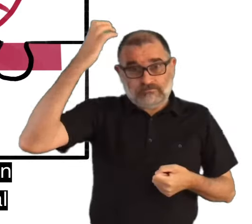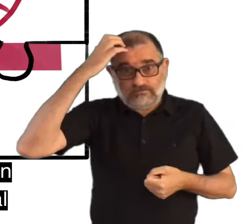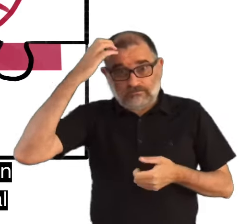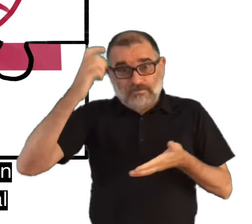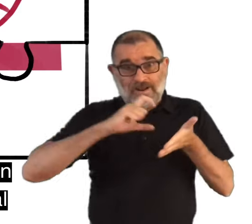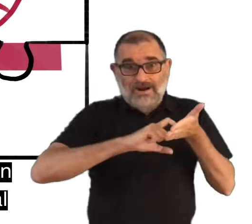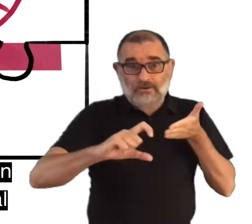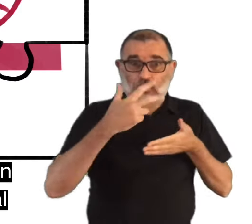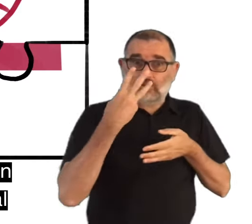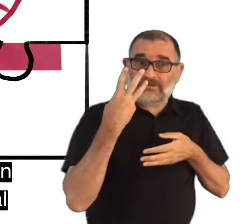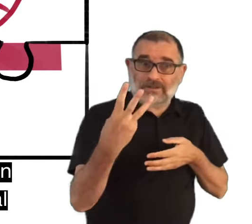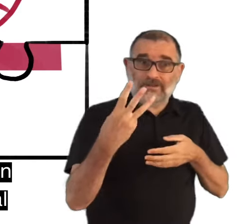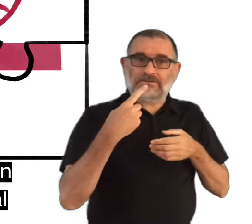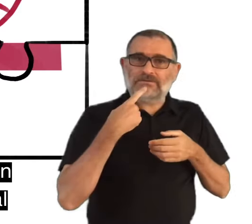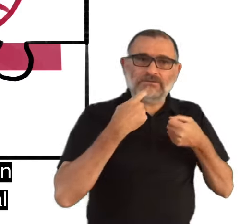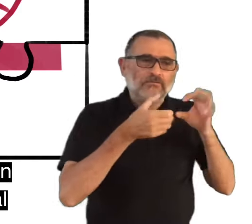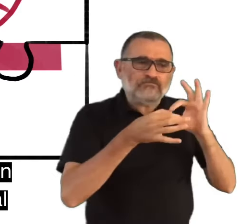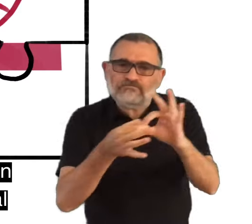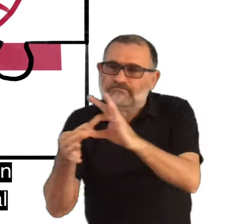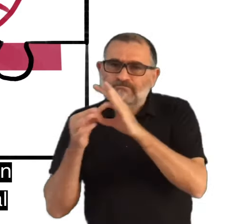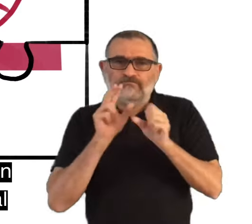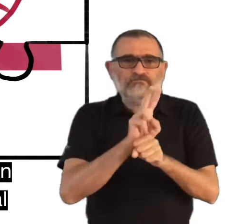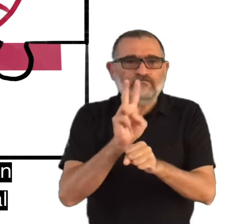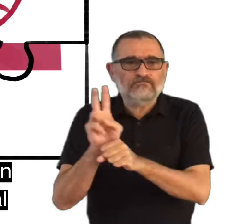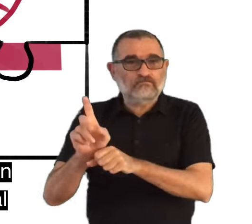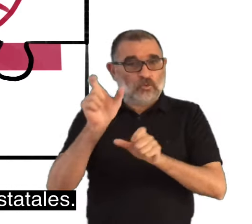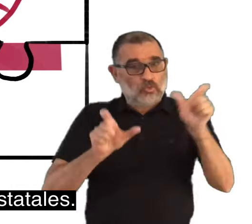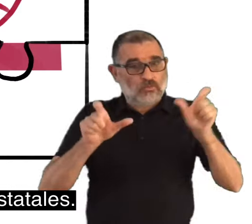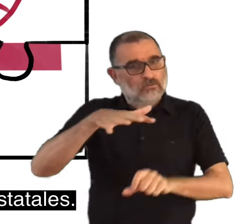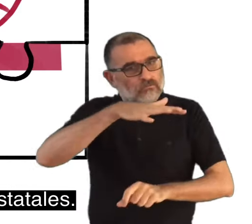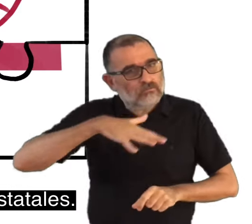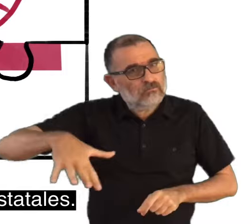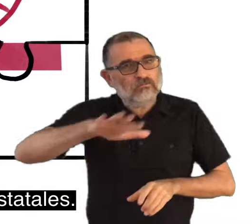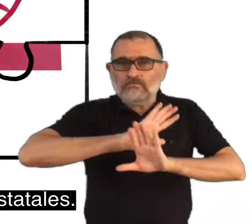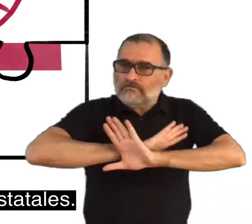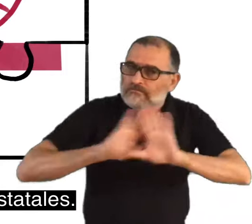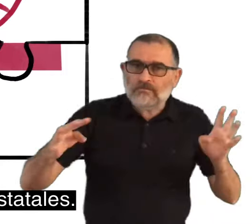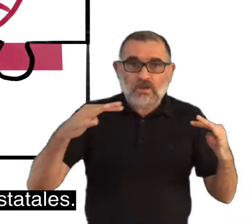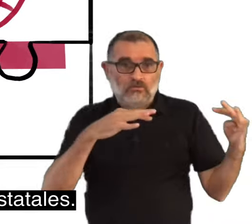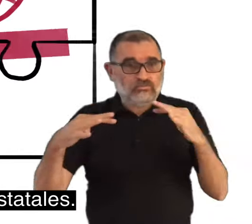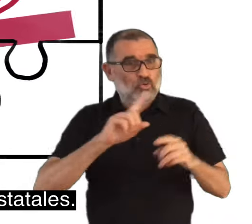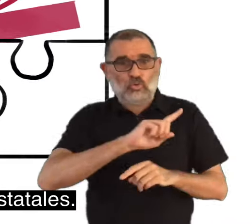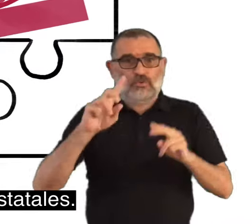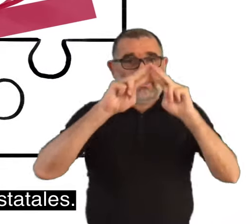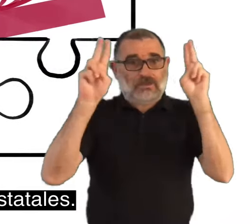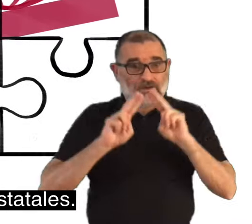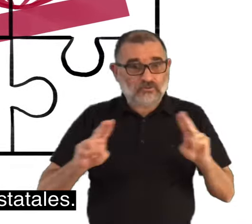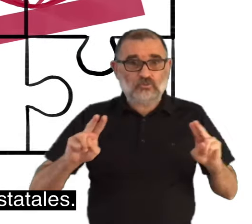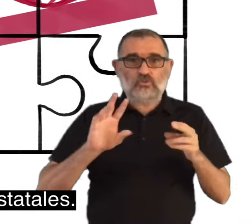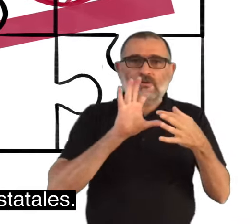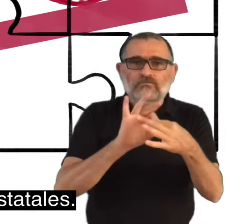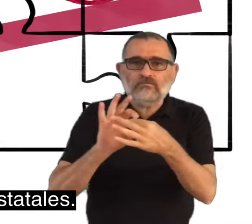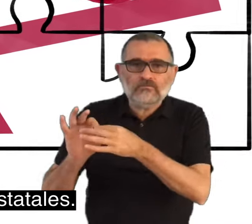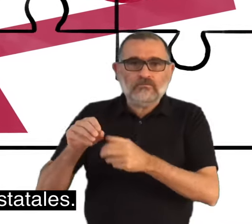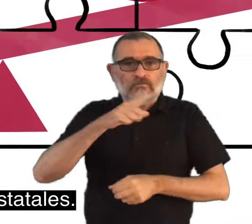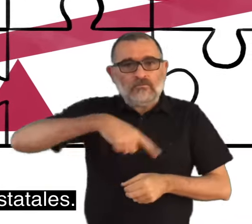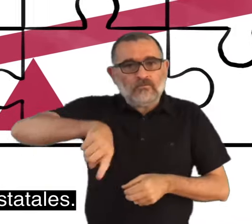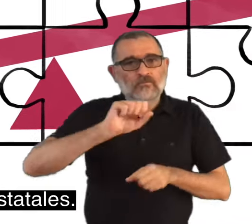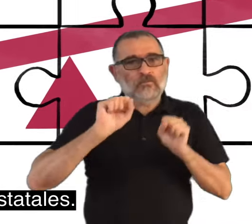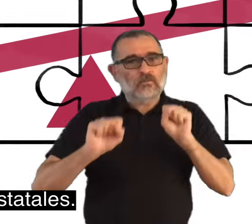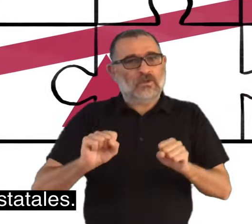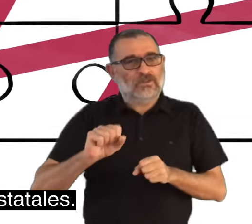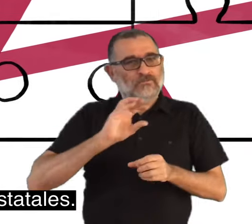artículo 3 común a todos ellos concede protección fundamental en todos los conflictos no internacionales, es decir, aquellos en los